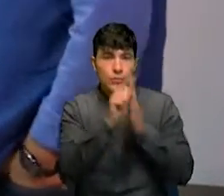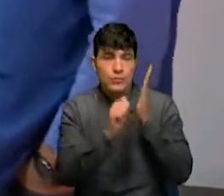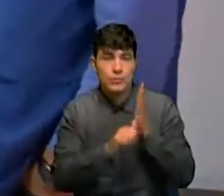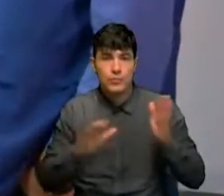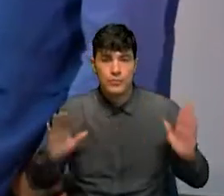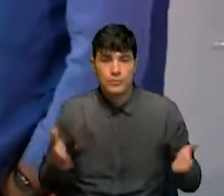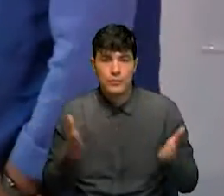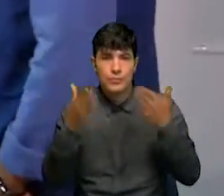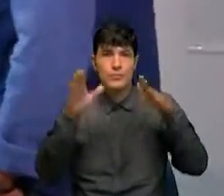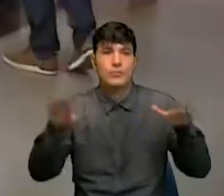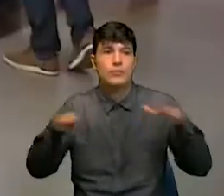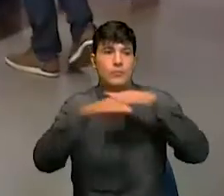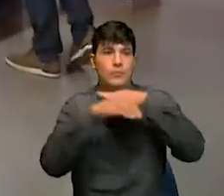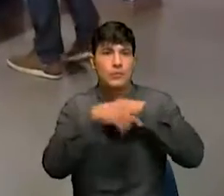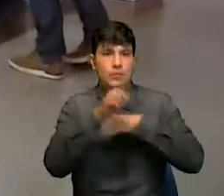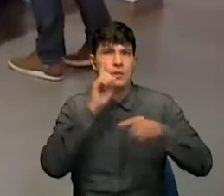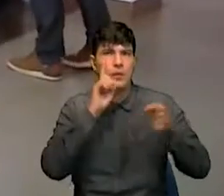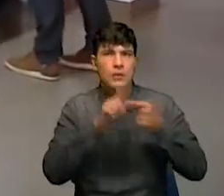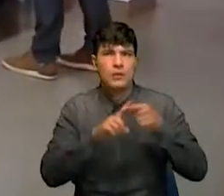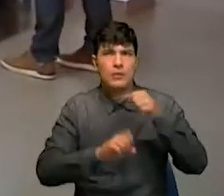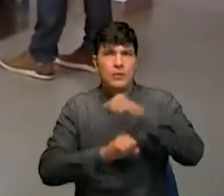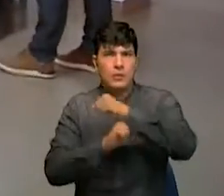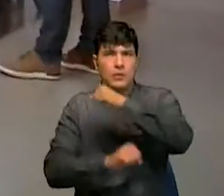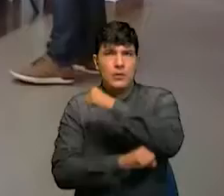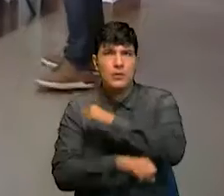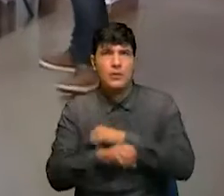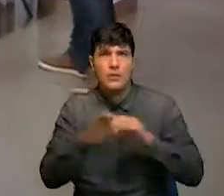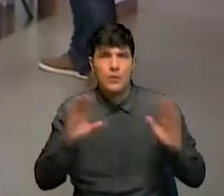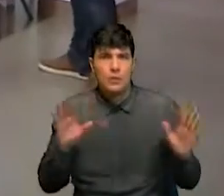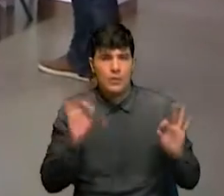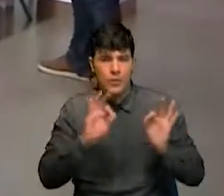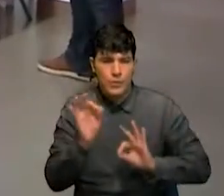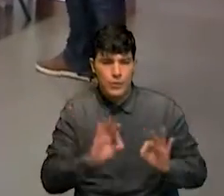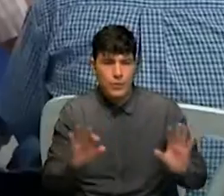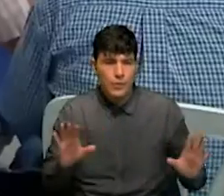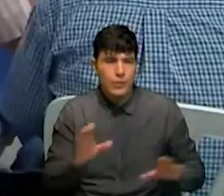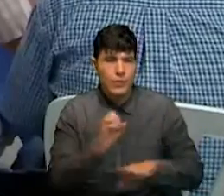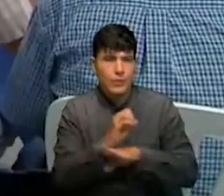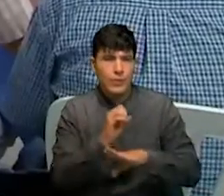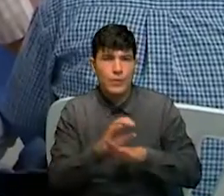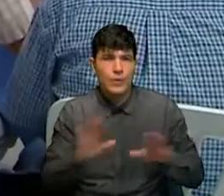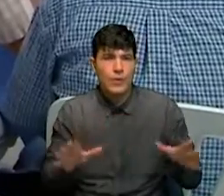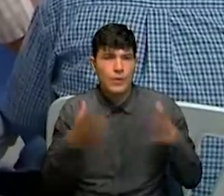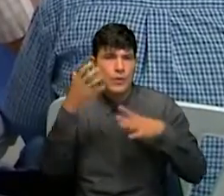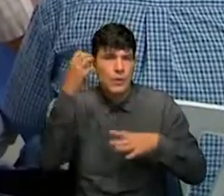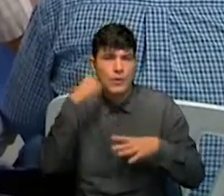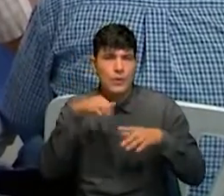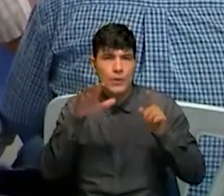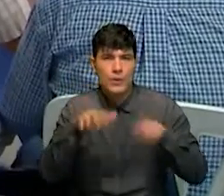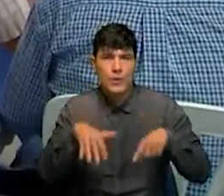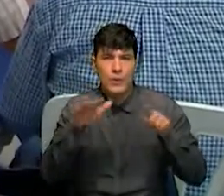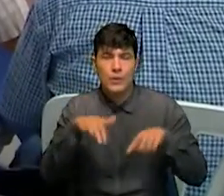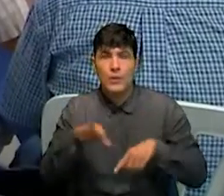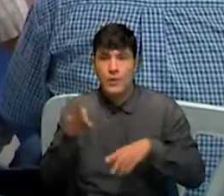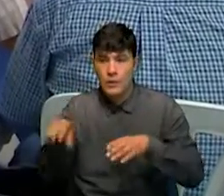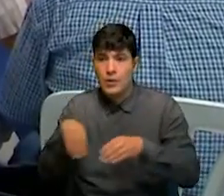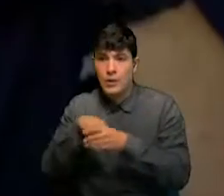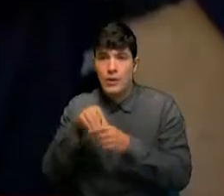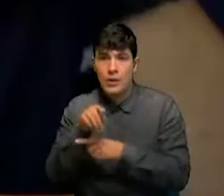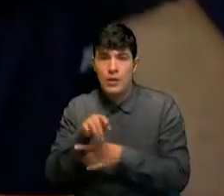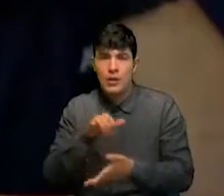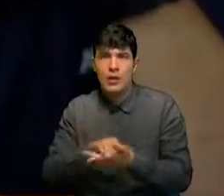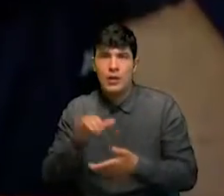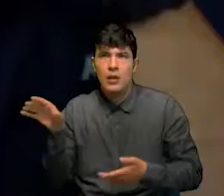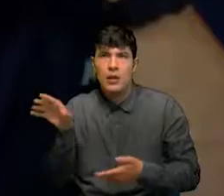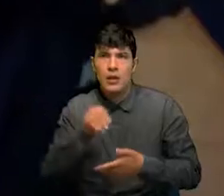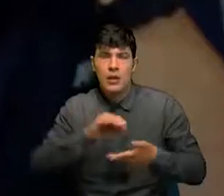emprendimiento colectivo tiene como fin fortalecer organizaciones productivas con una antigüedad mayor o igual a 6 meses y conformados por